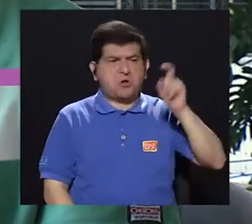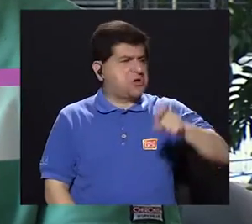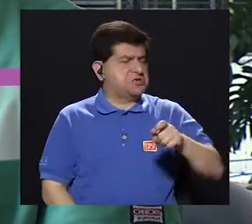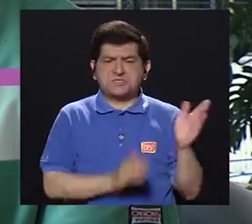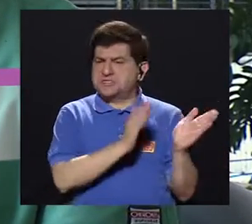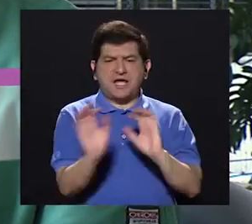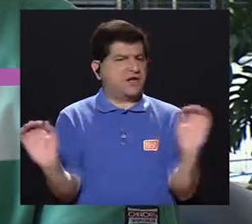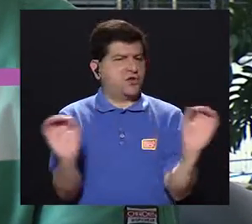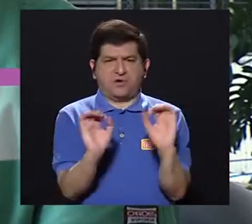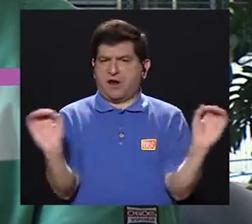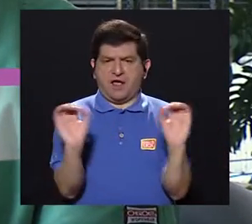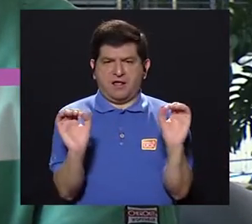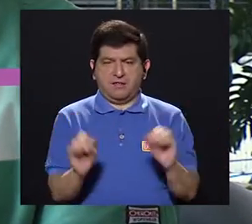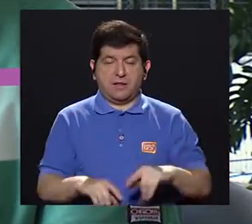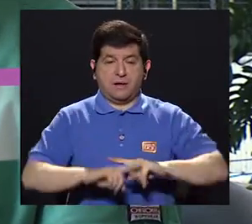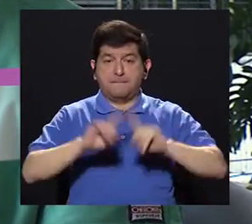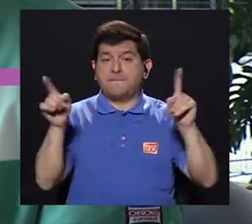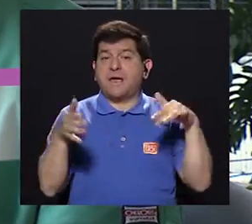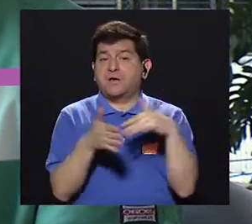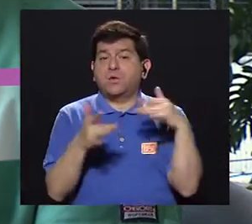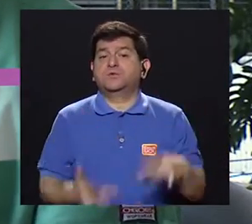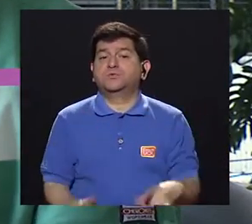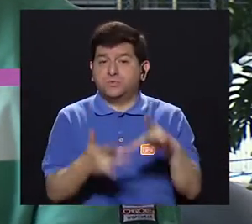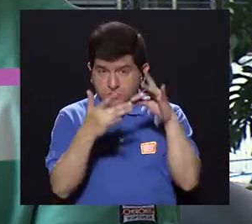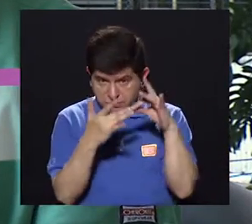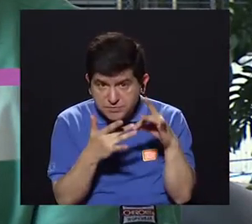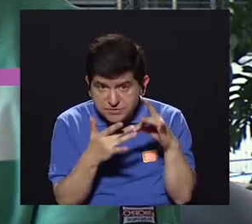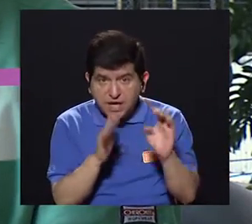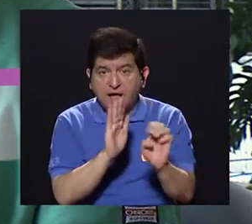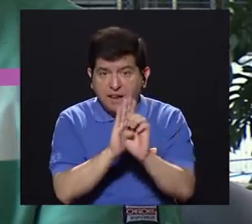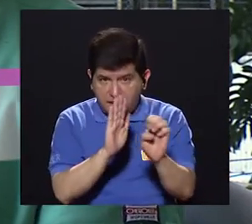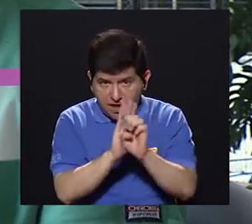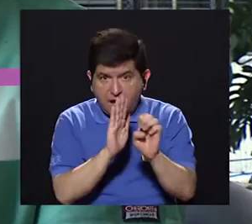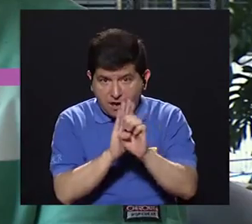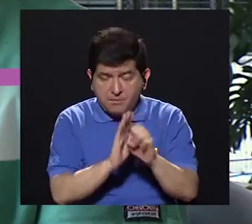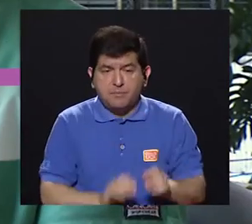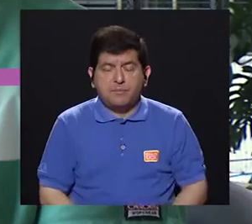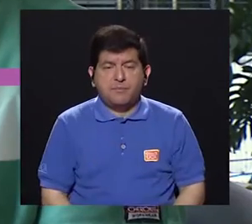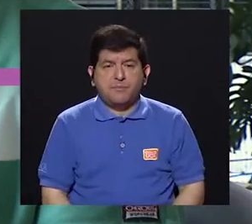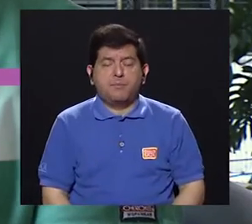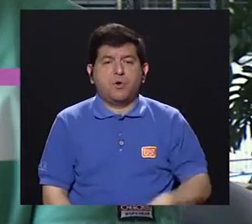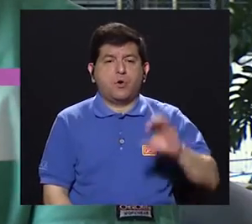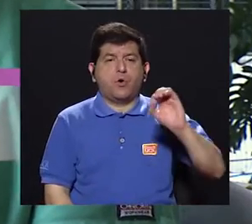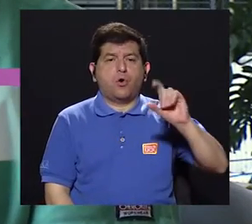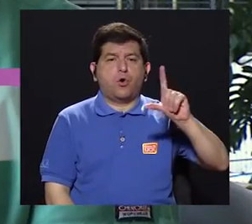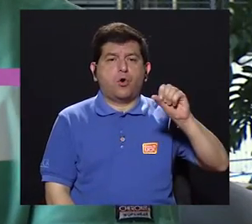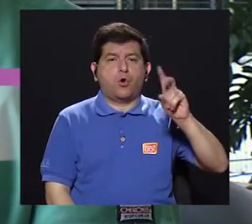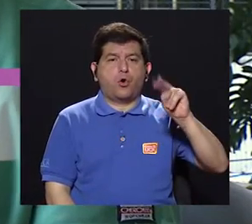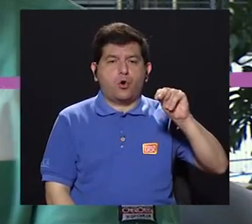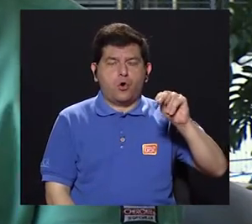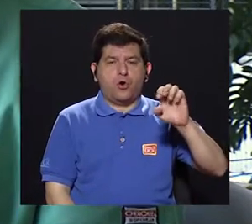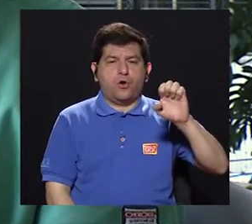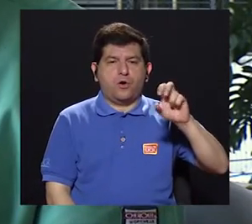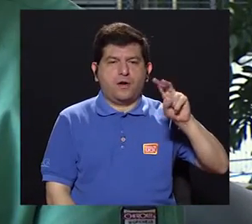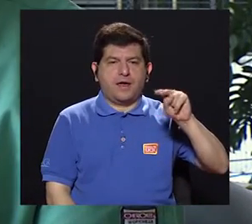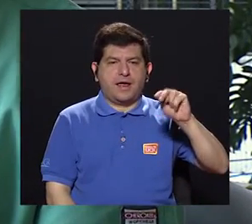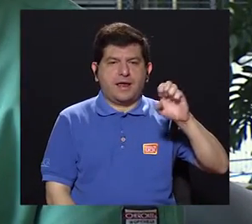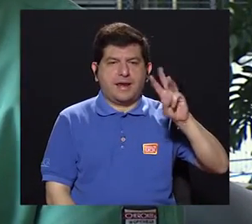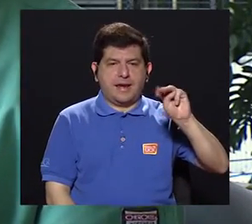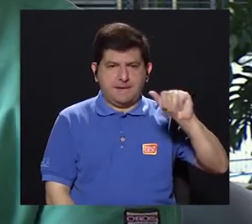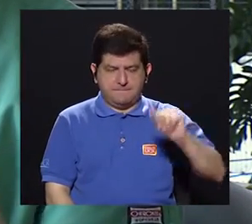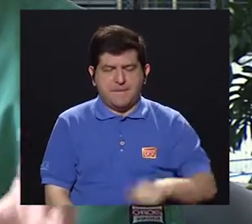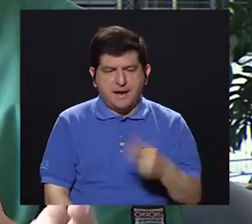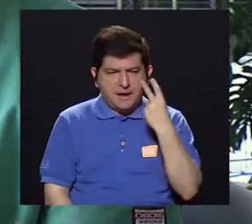tenemos ningún tipo de preparación. Si ya son estudios especiales, como por ejemplo colon por enema, que es un estudio que se hace para